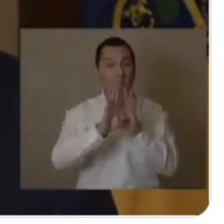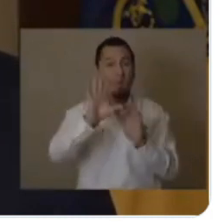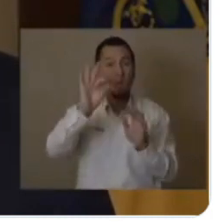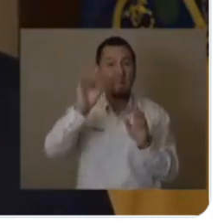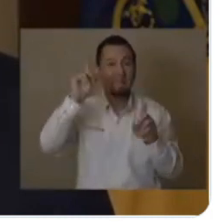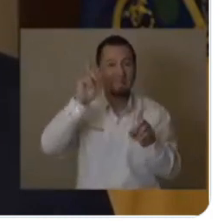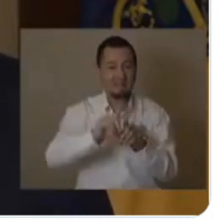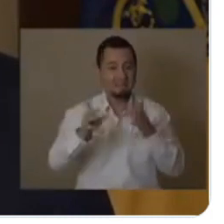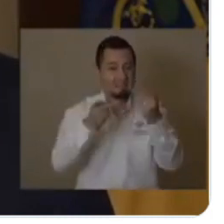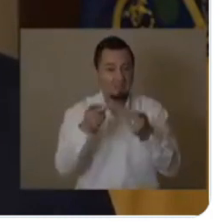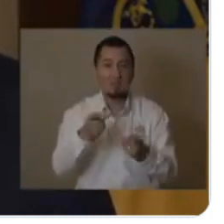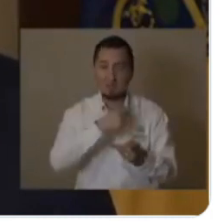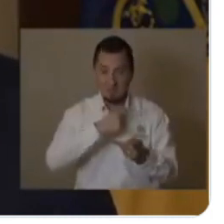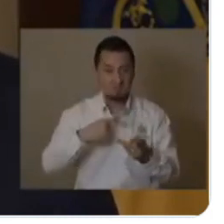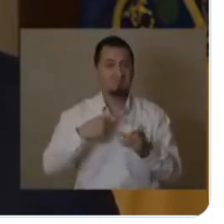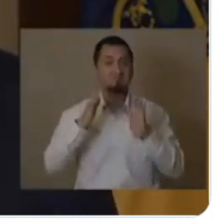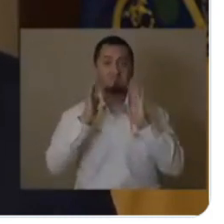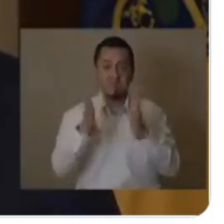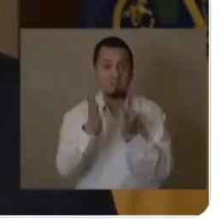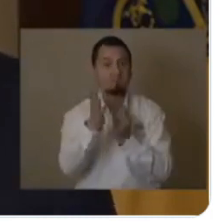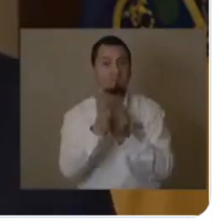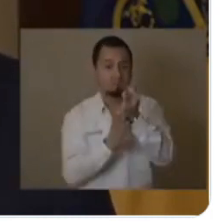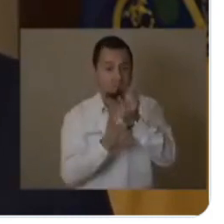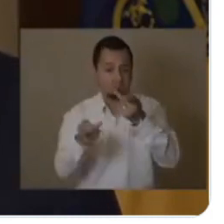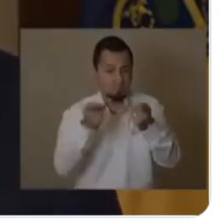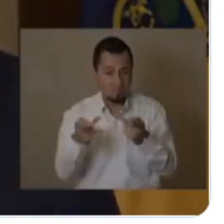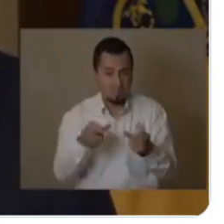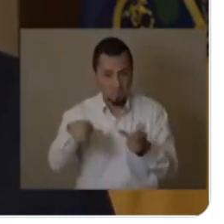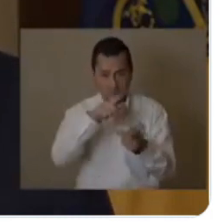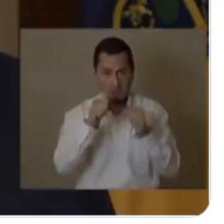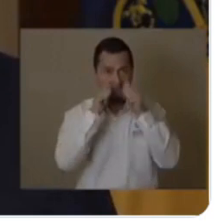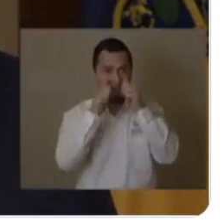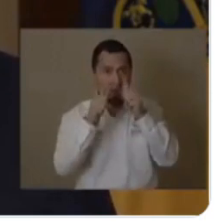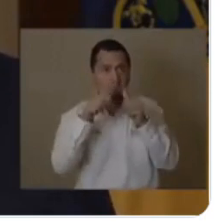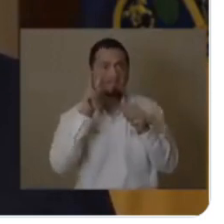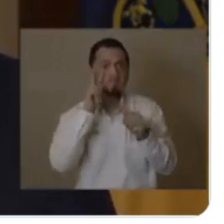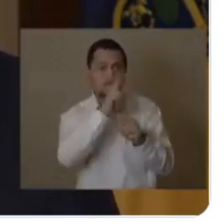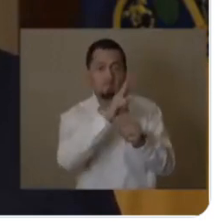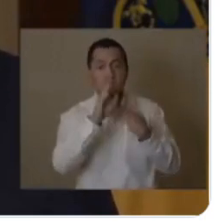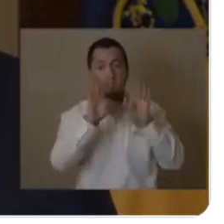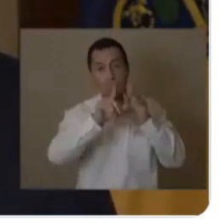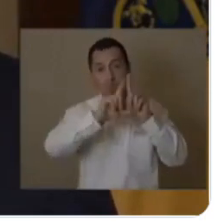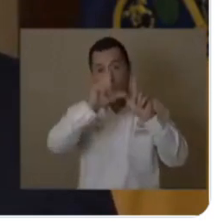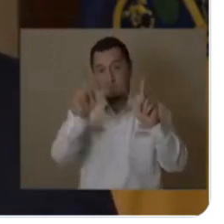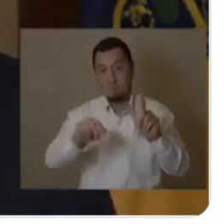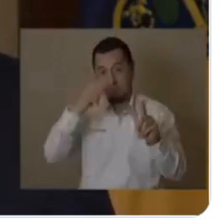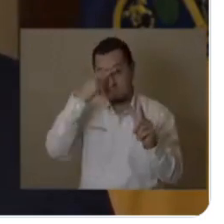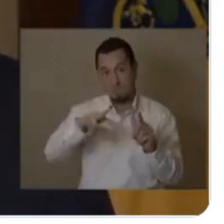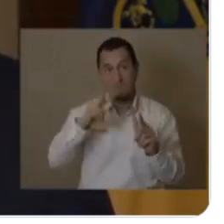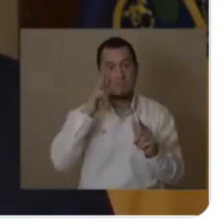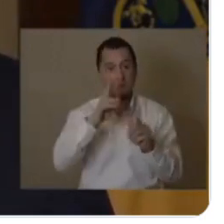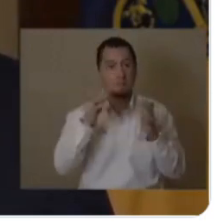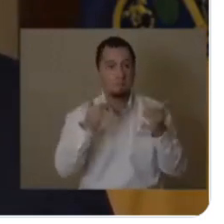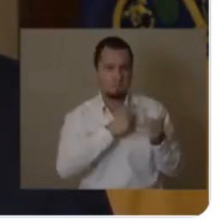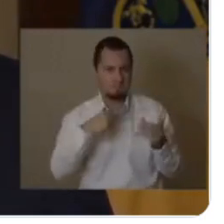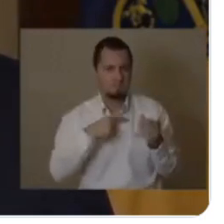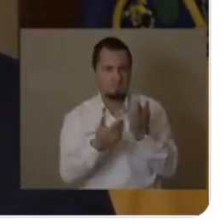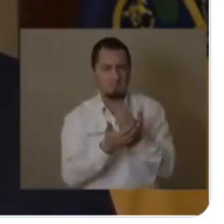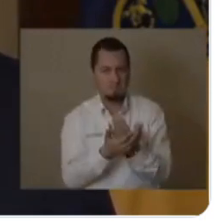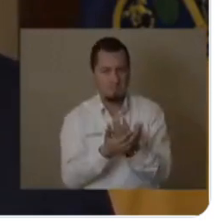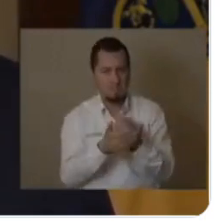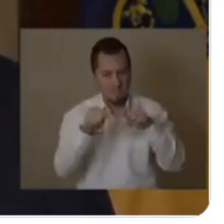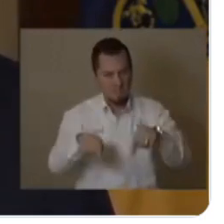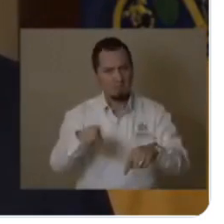social hasta el día 19 de abril. Quiero expresarle incluso el respaldo de nuestro gobierno si se decide declarar la emergencia sanitaria en